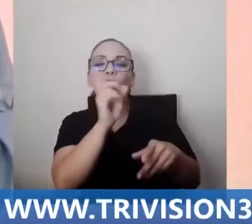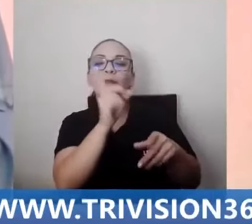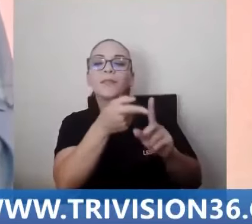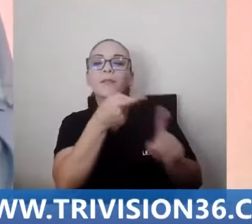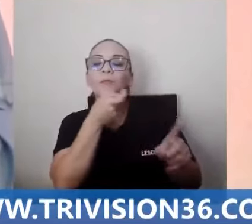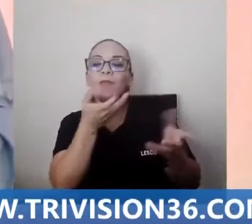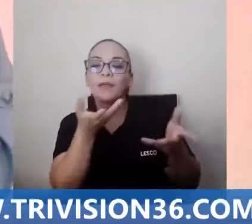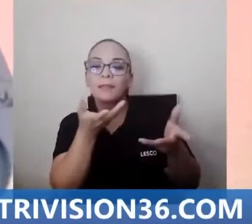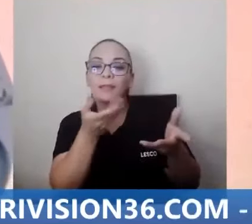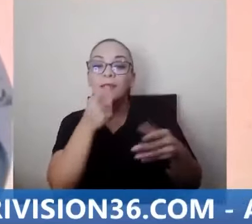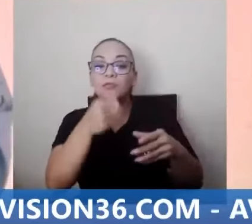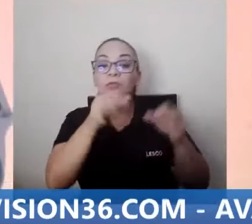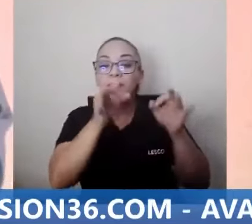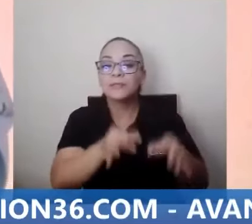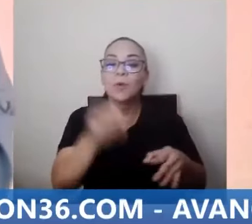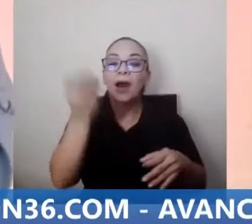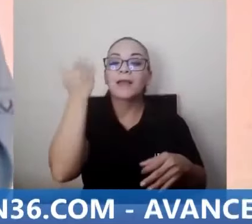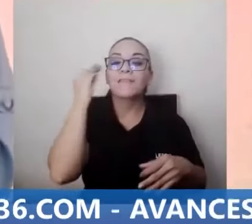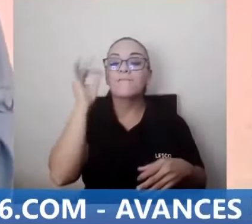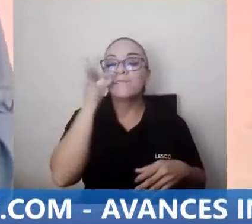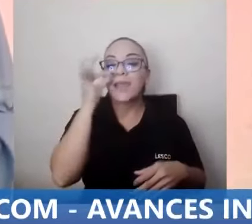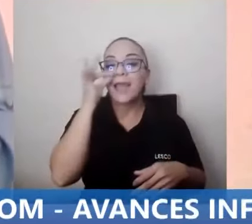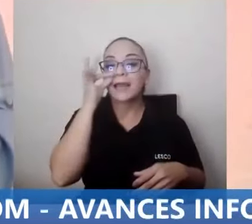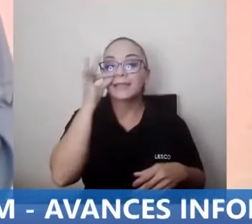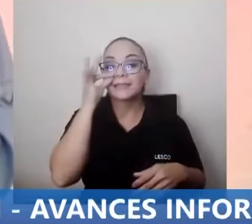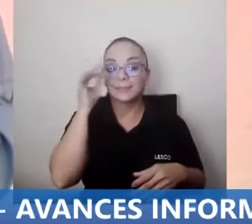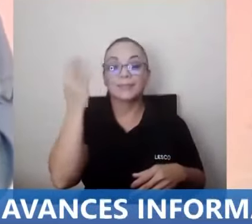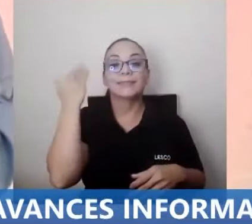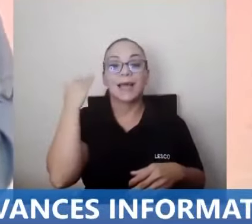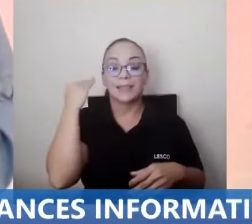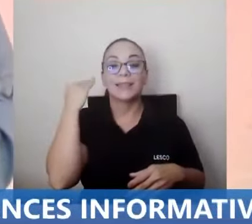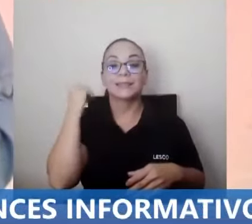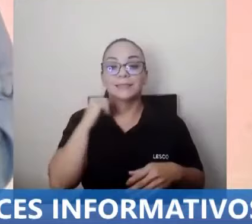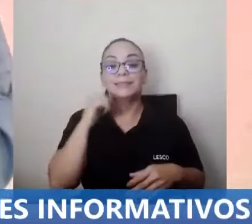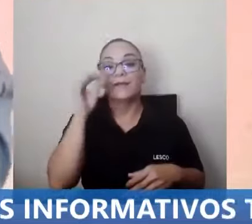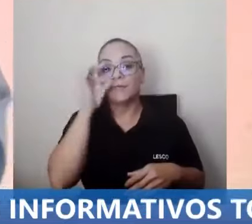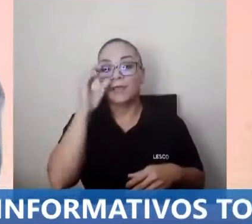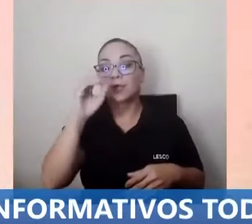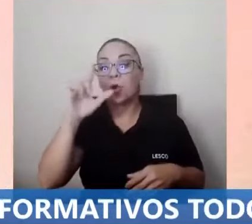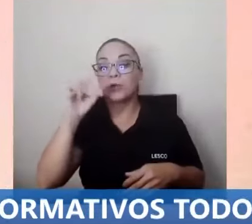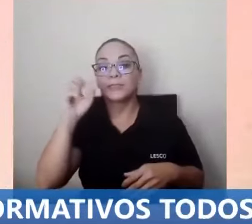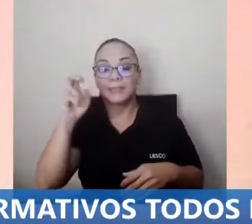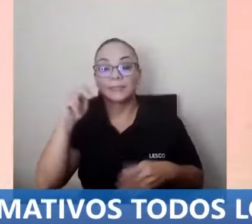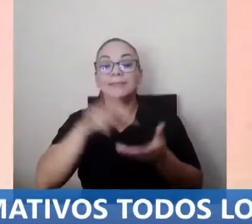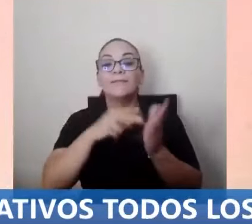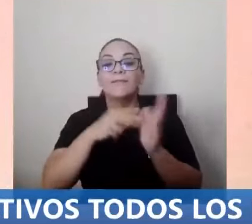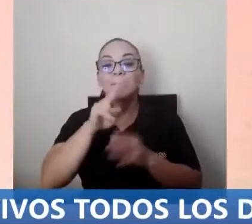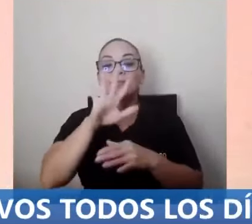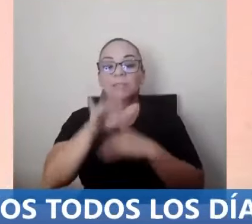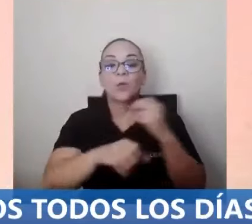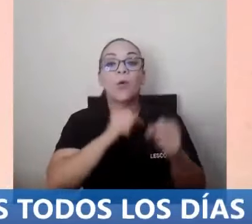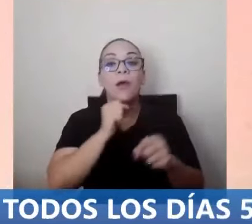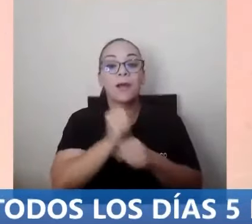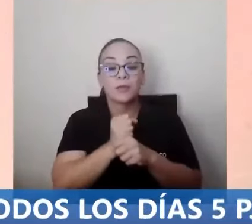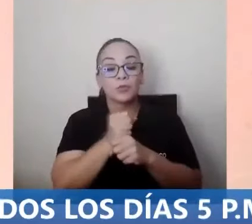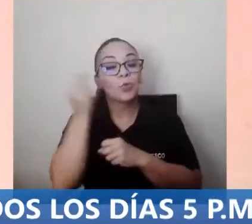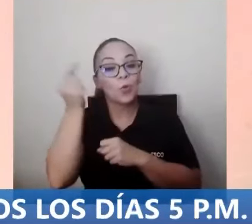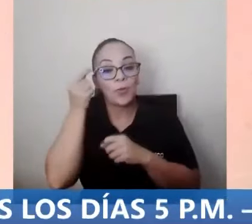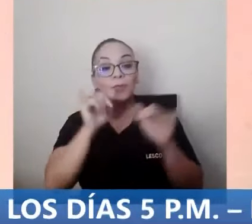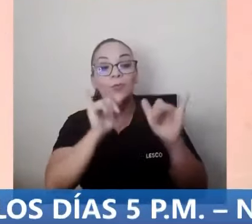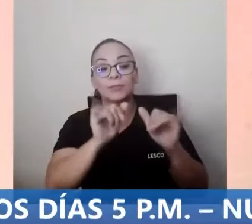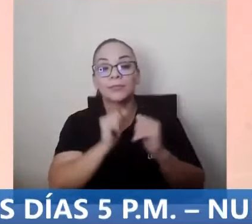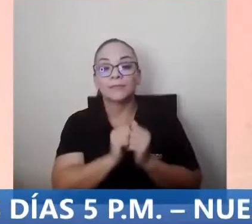administración Figueres-Olsen hace 25 años, que